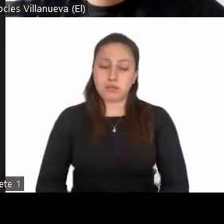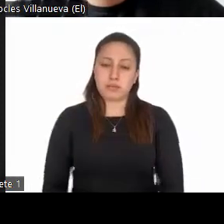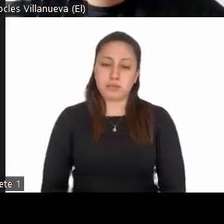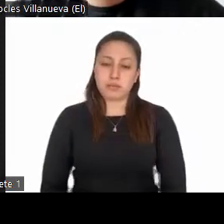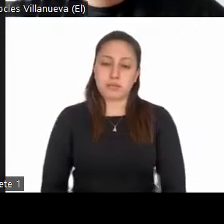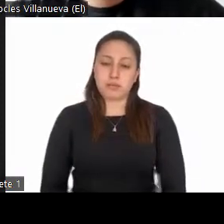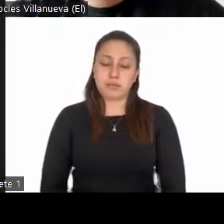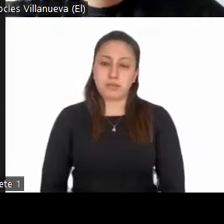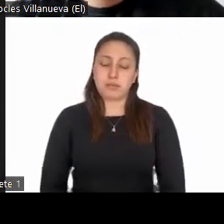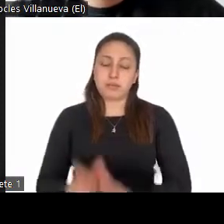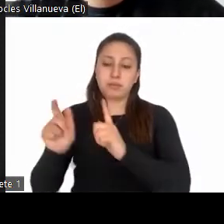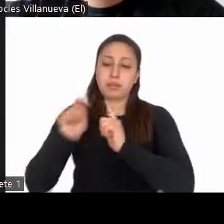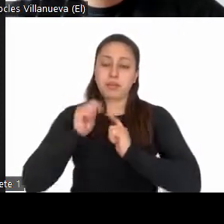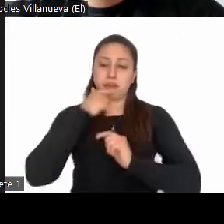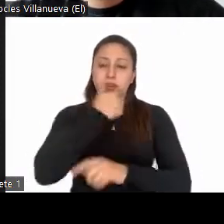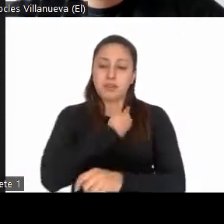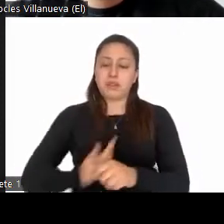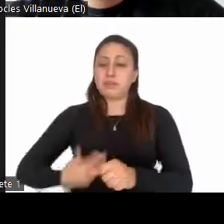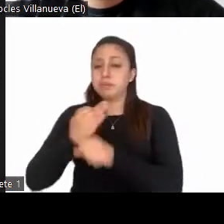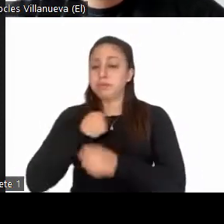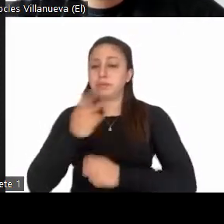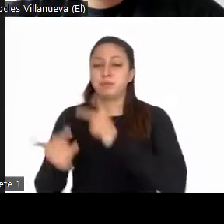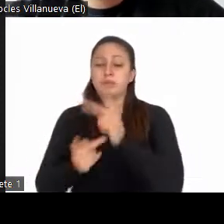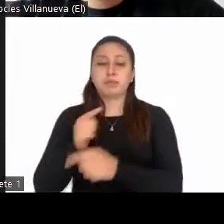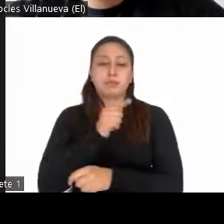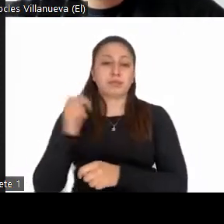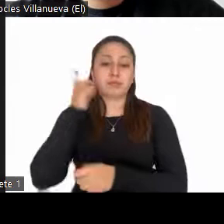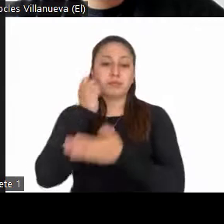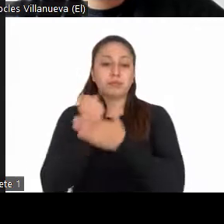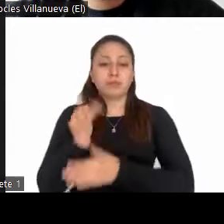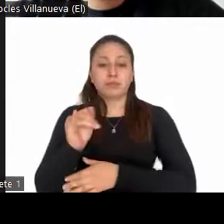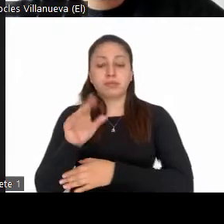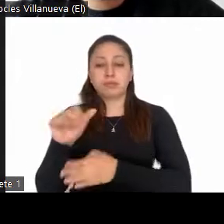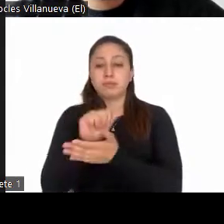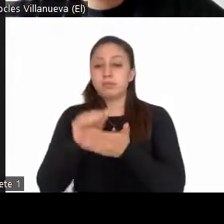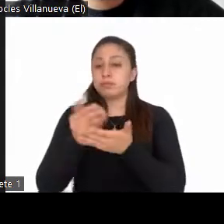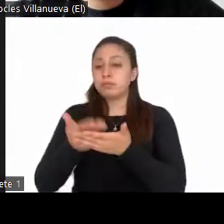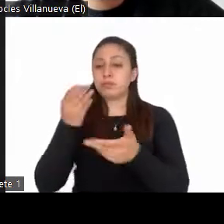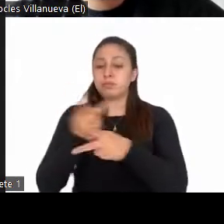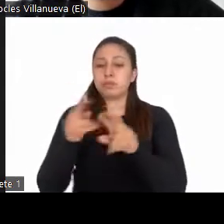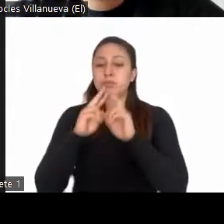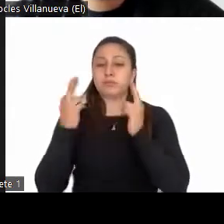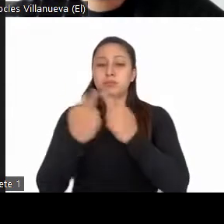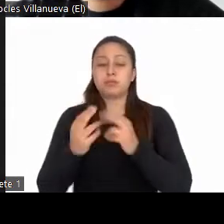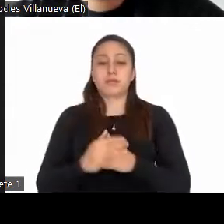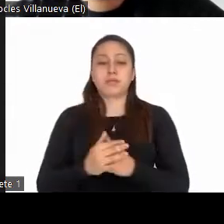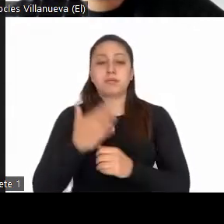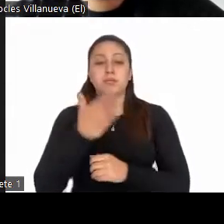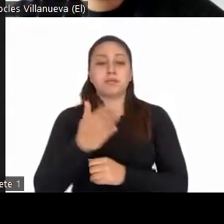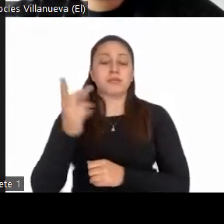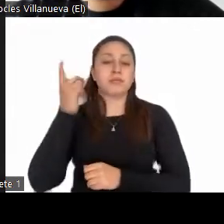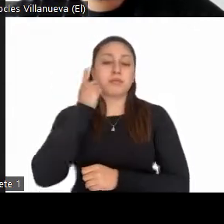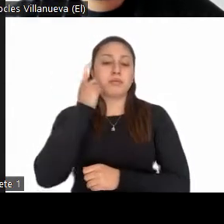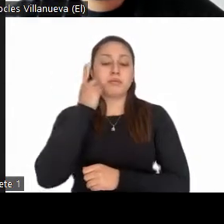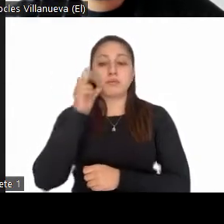Por instrucciones de la presidencia, se somete a votación el acta de la sesión anterior. ¿Alguna diputada o diputado está en